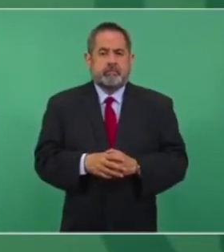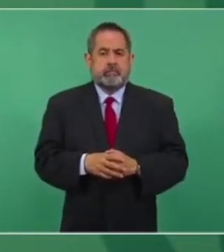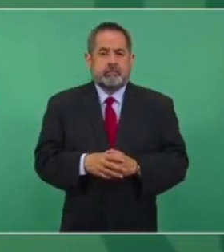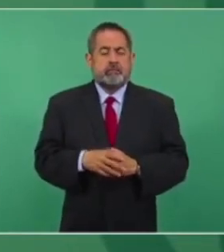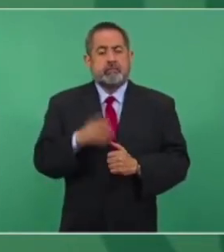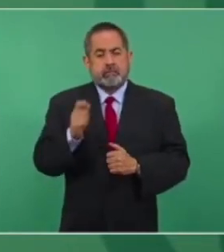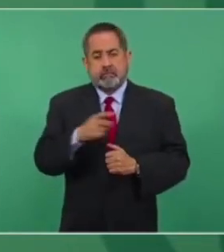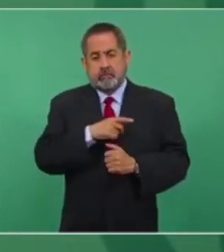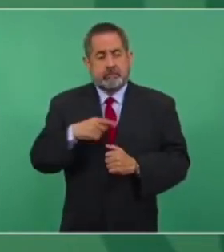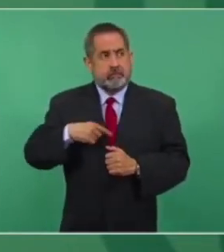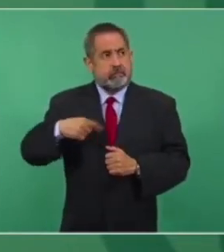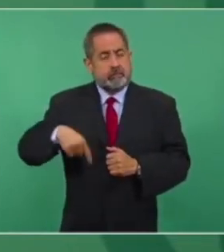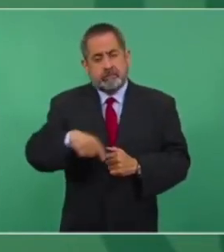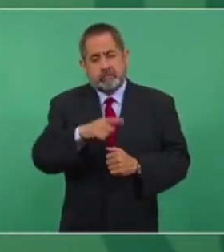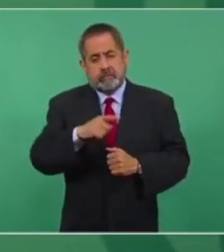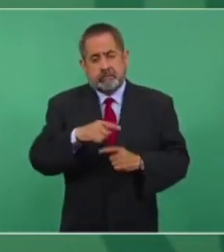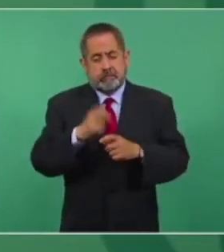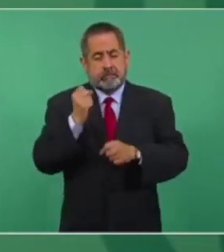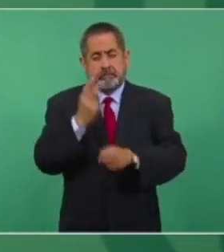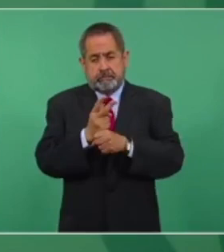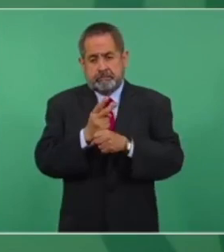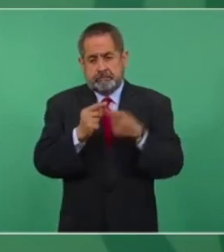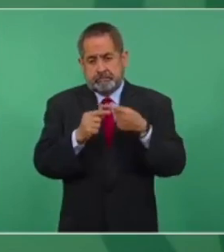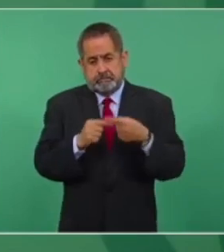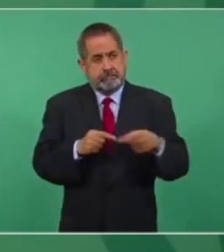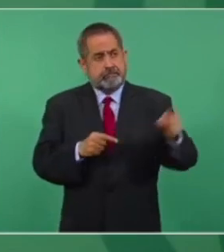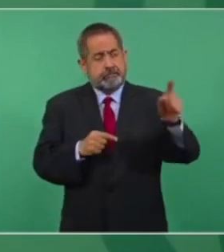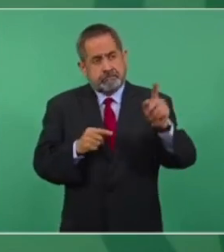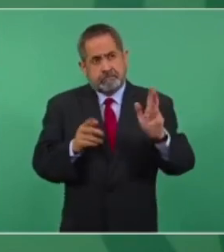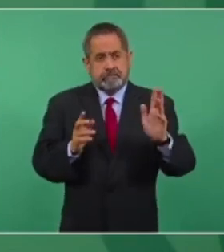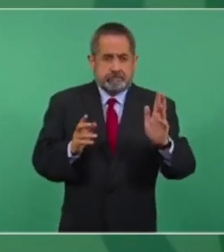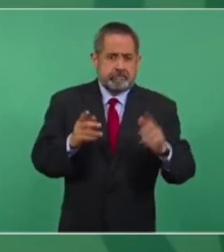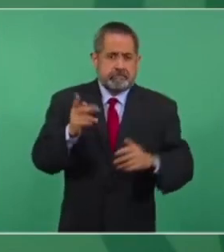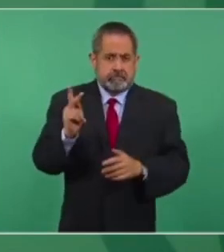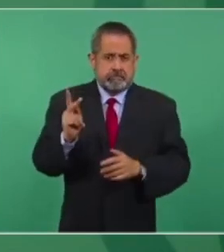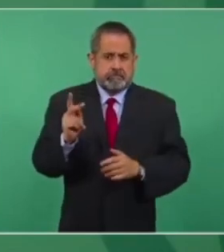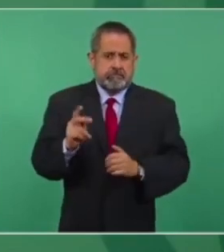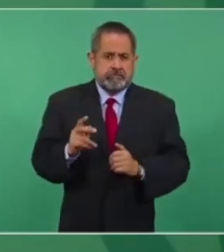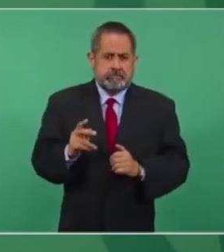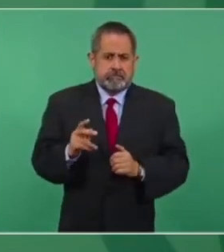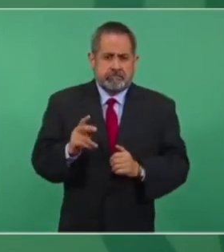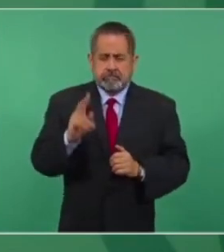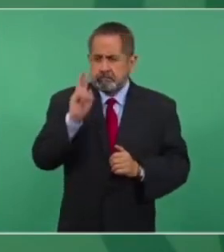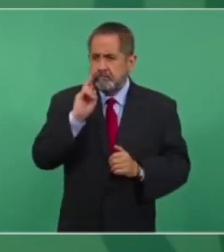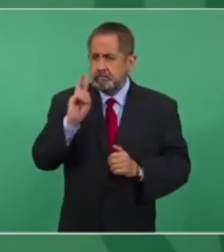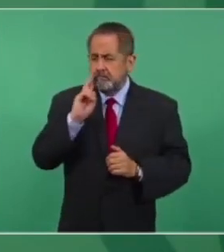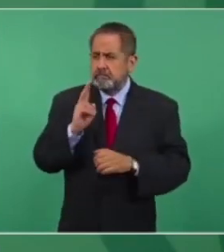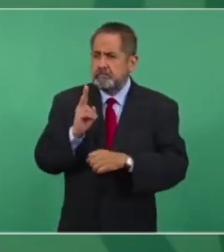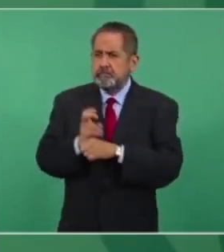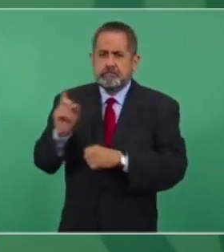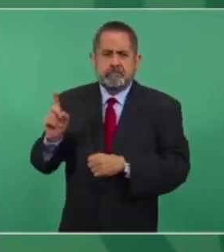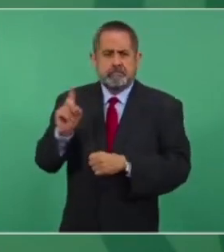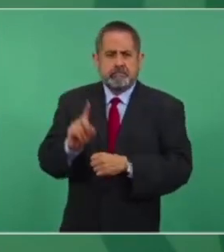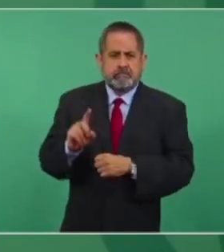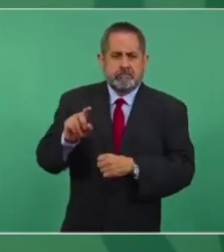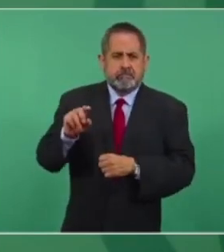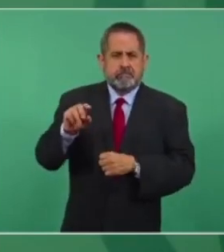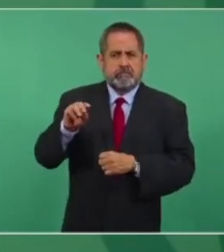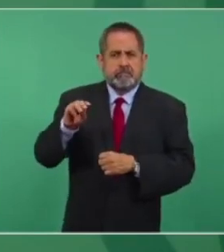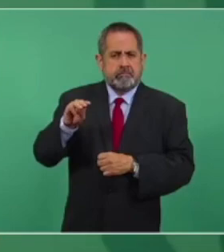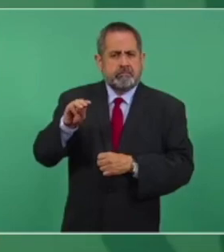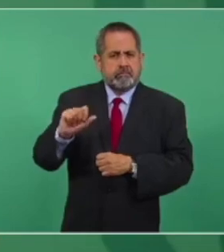nos tenemos que ir temprano, pero vamos a invitar a May y